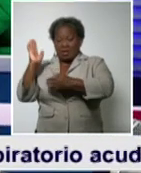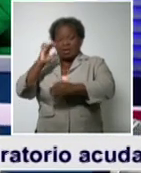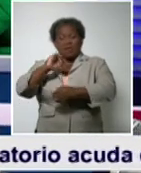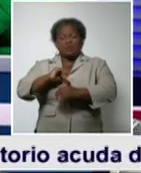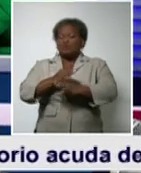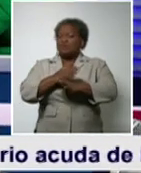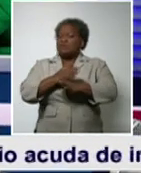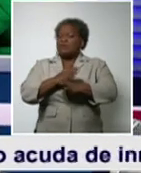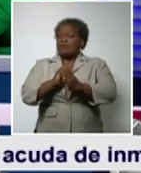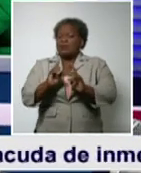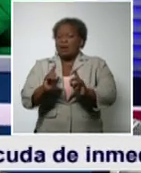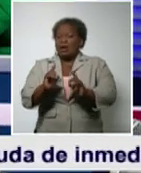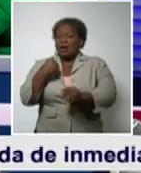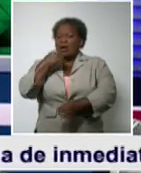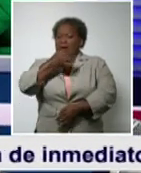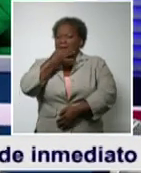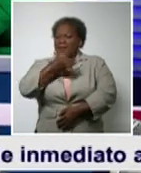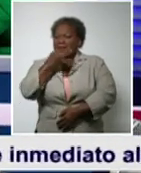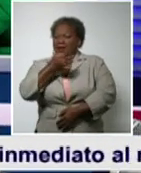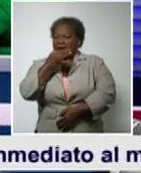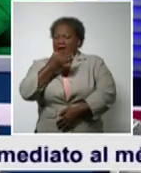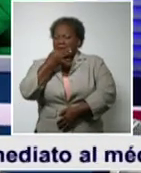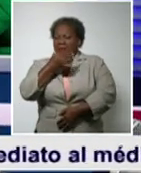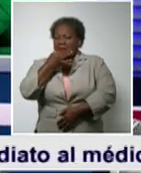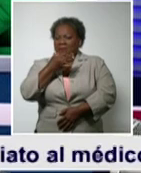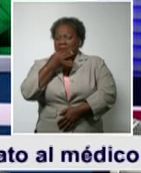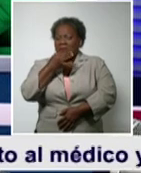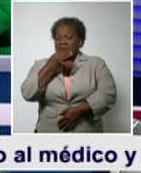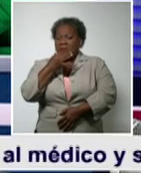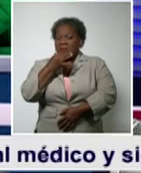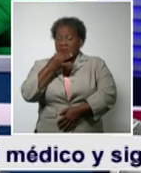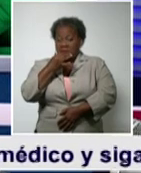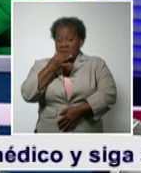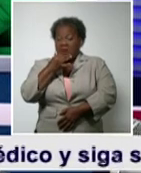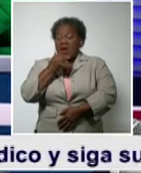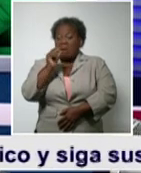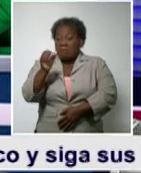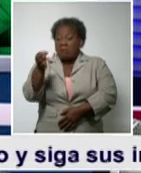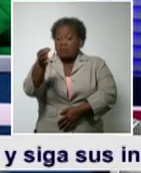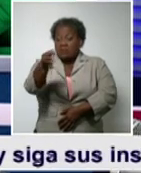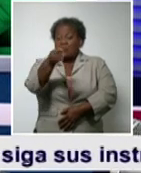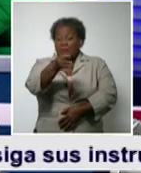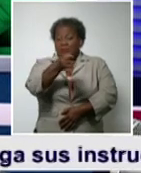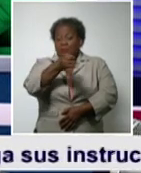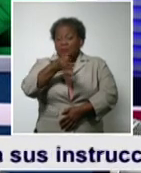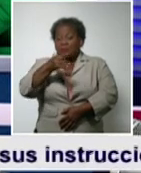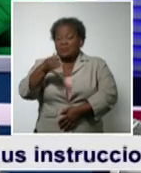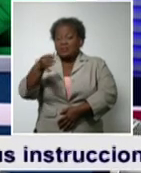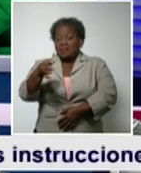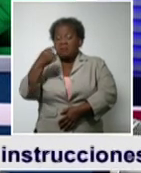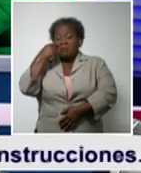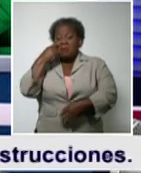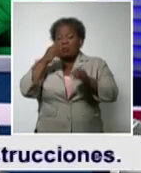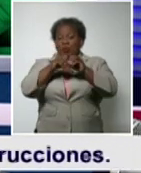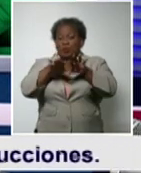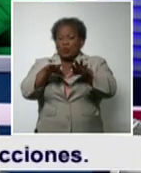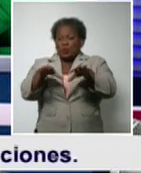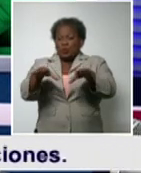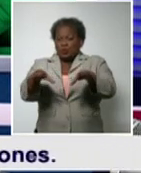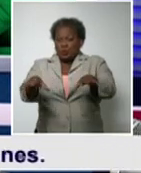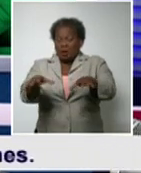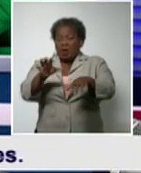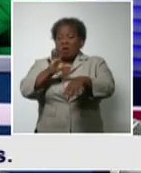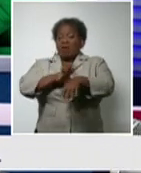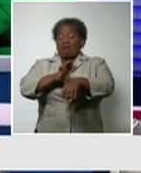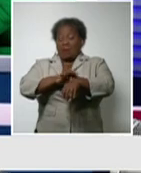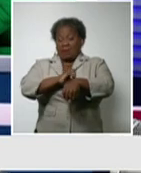además acabamos de explicar ahora el número de casos por municipio y vemos que la dispersión es bastante en